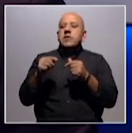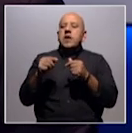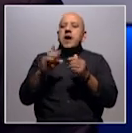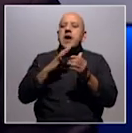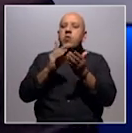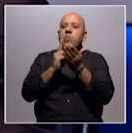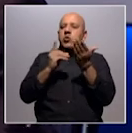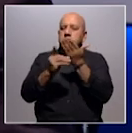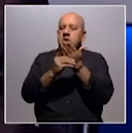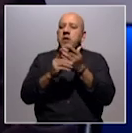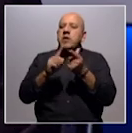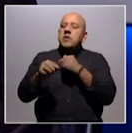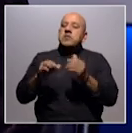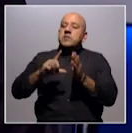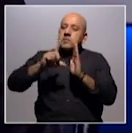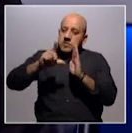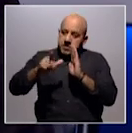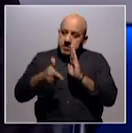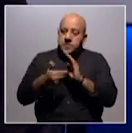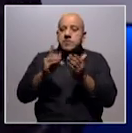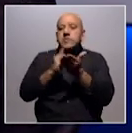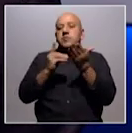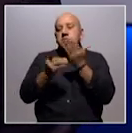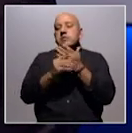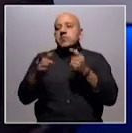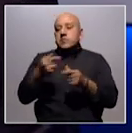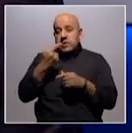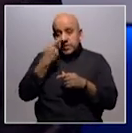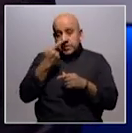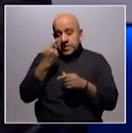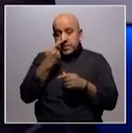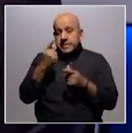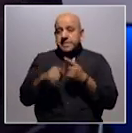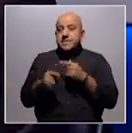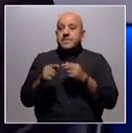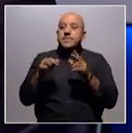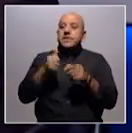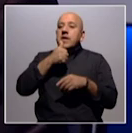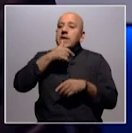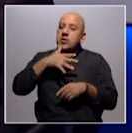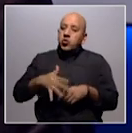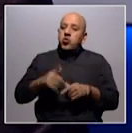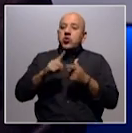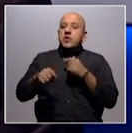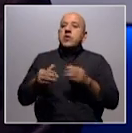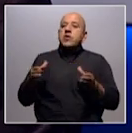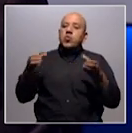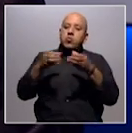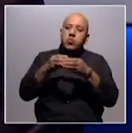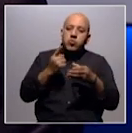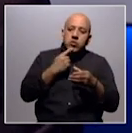ambicioso que va lento como todos los proyectos ambiciosos que tienen que ver con con la historia de partidos de